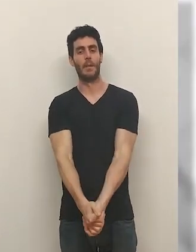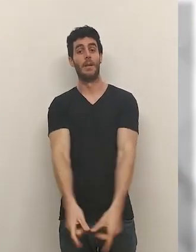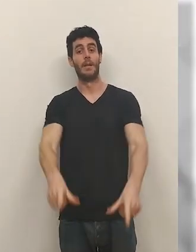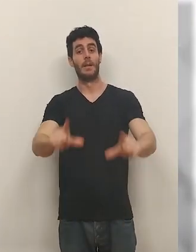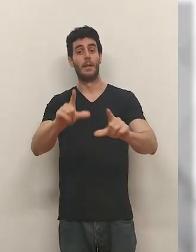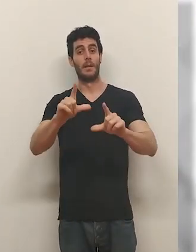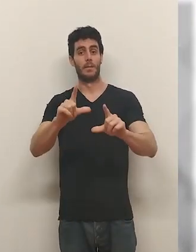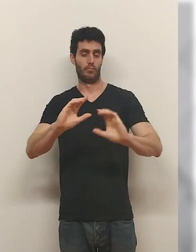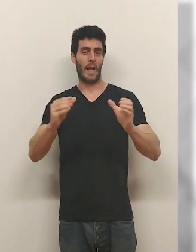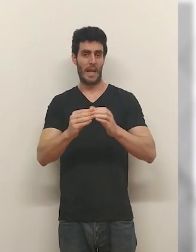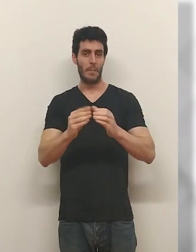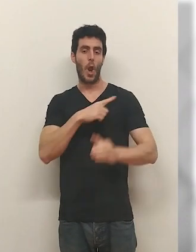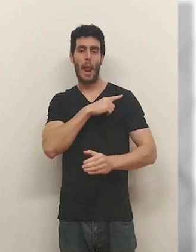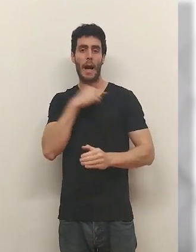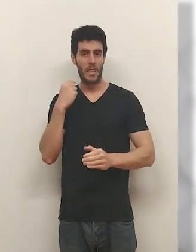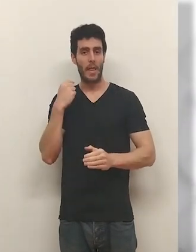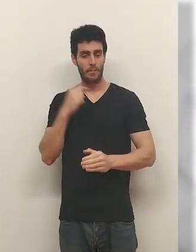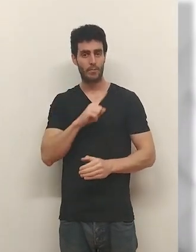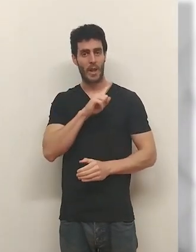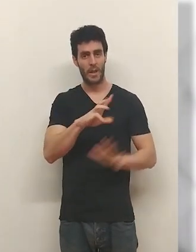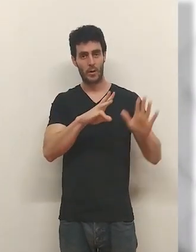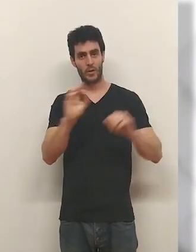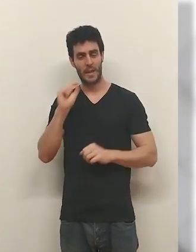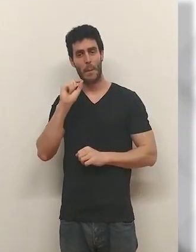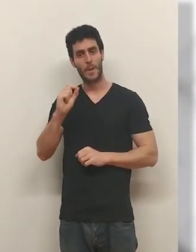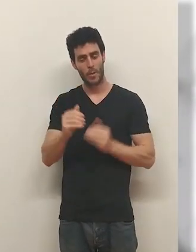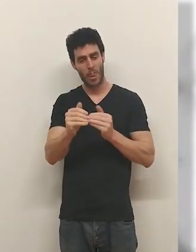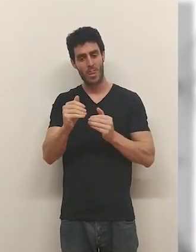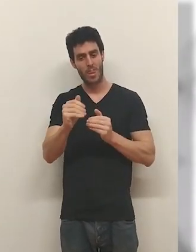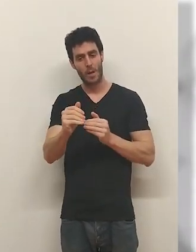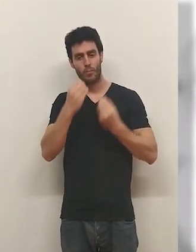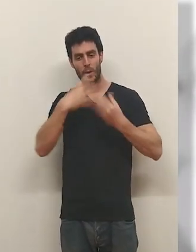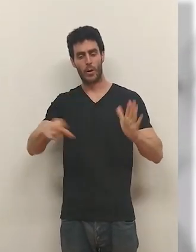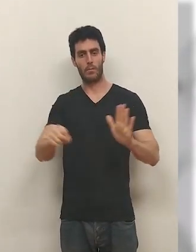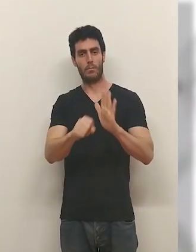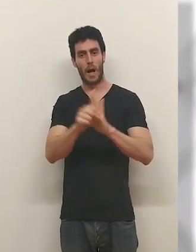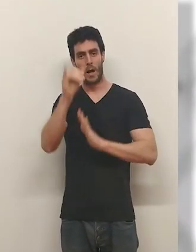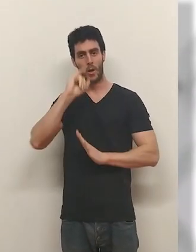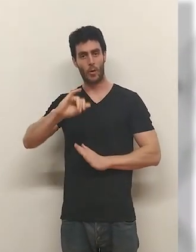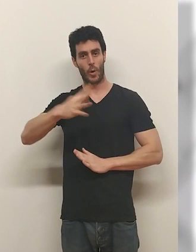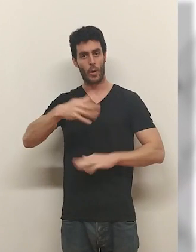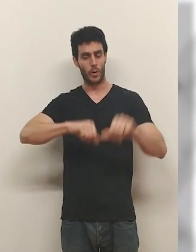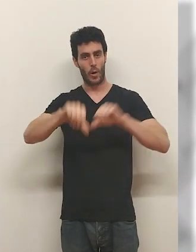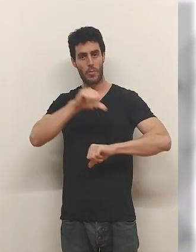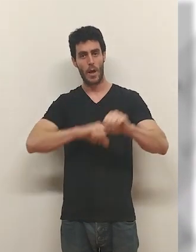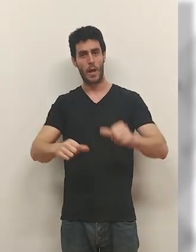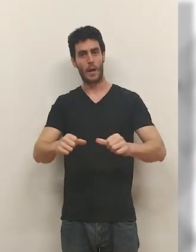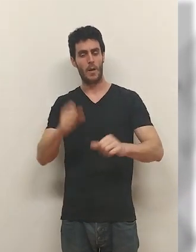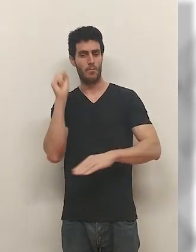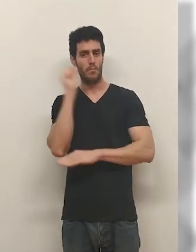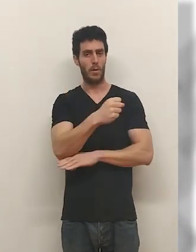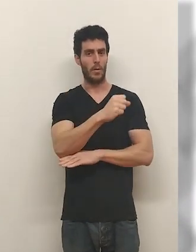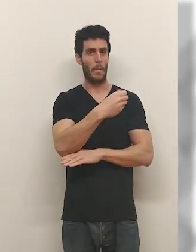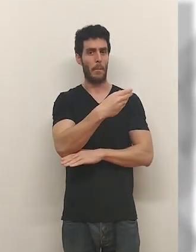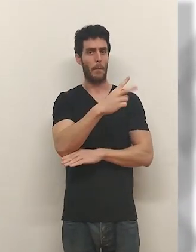La calzada está a al menos 180 minutos de hacer historia. Los riojanos que daron cuartos de liga apearon al